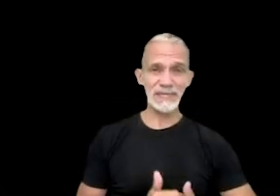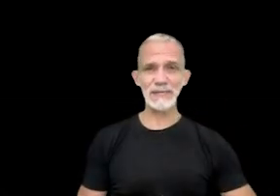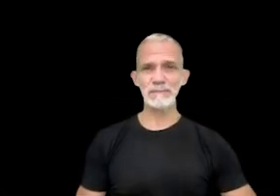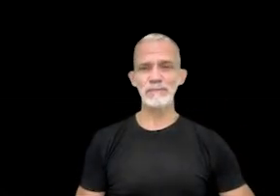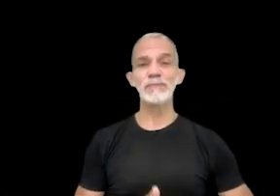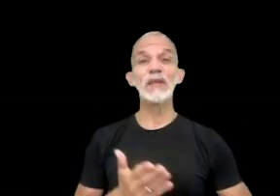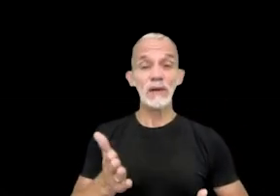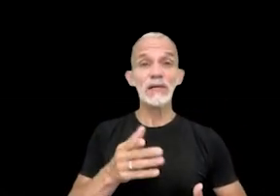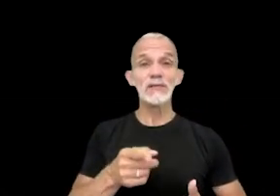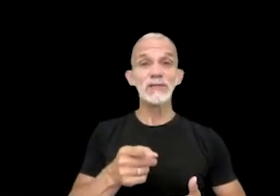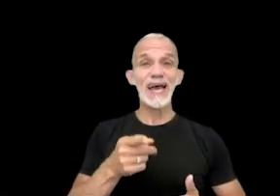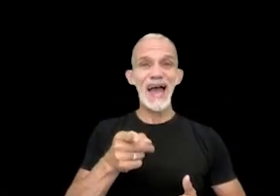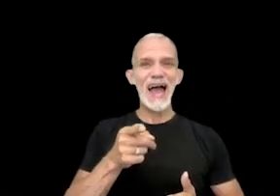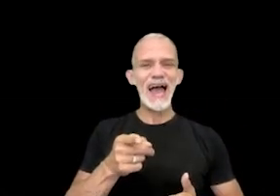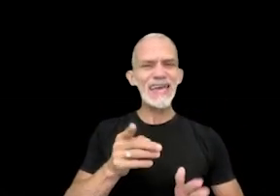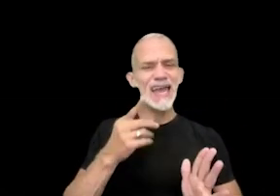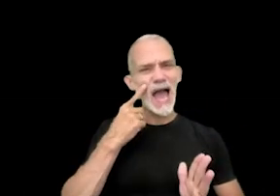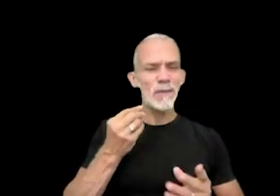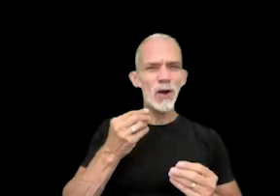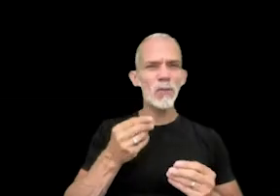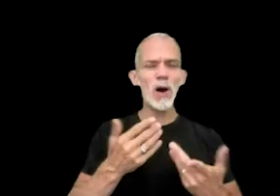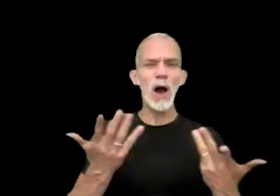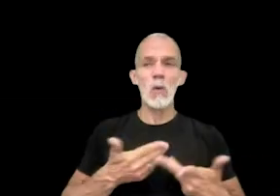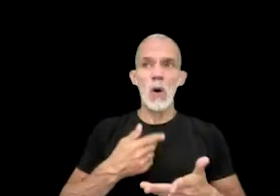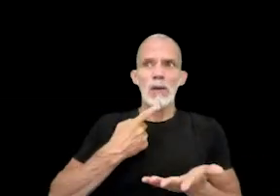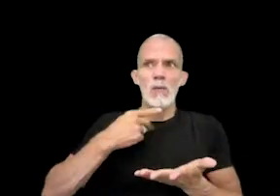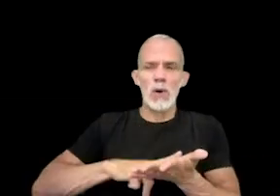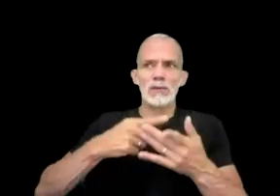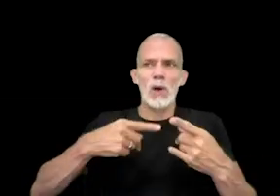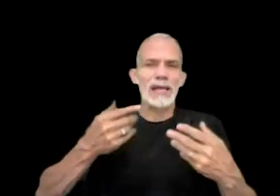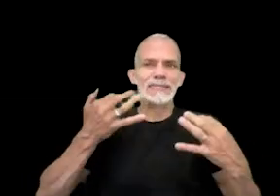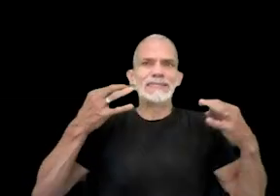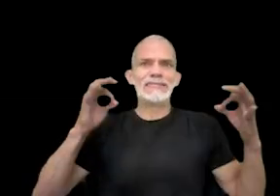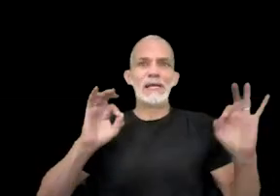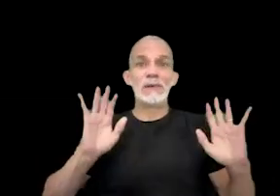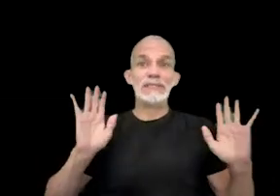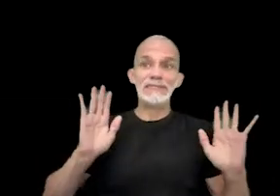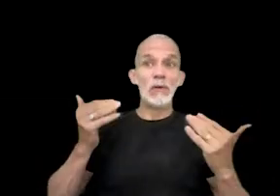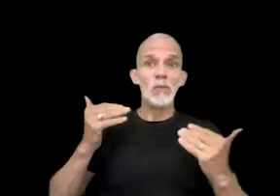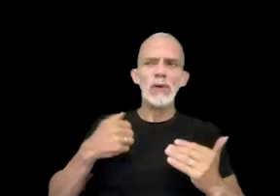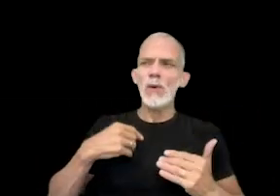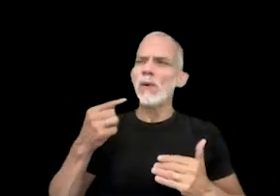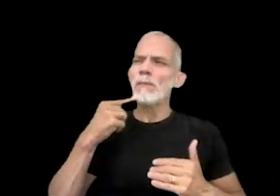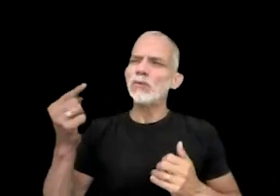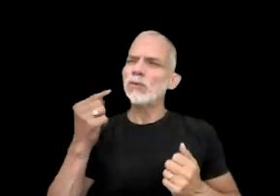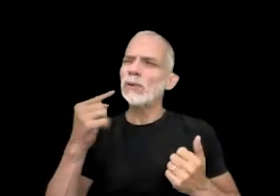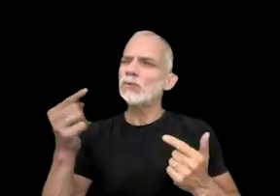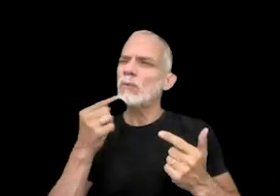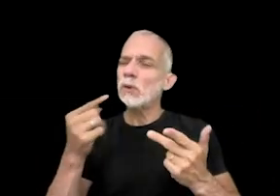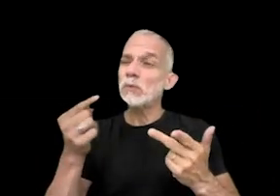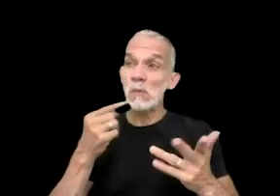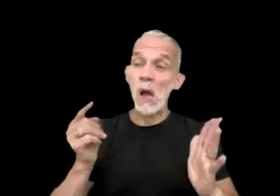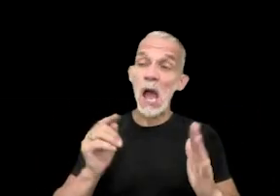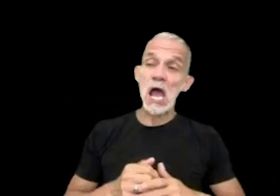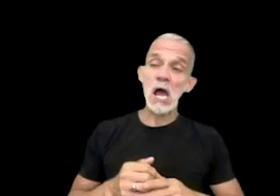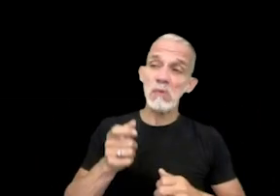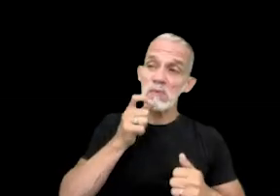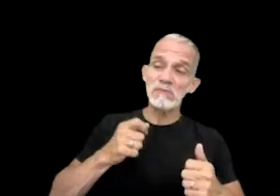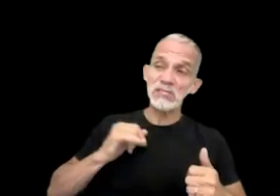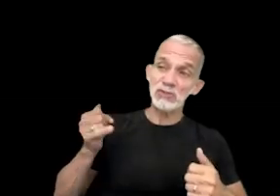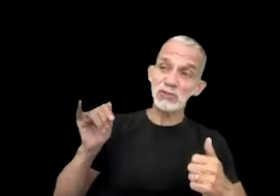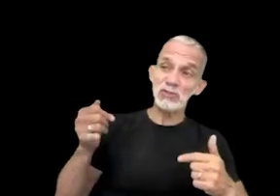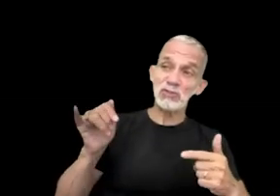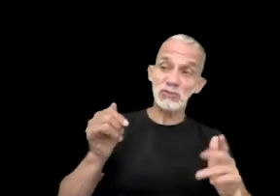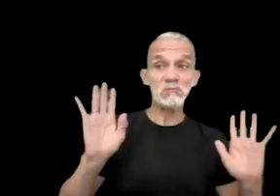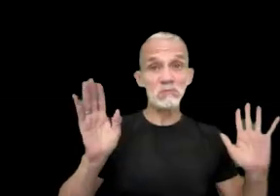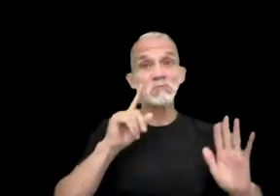Pero ahí estoy tratando de eludir una carga tributaria dentro del marco permitido. Voy y le pregunto a un profesional, asumo un determinado tipo de